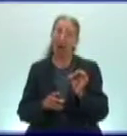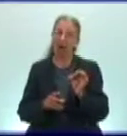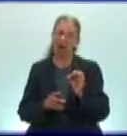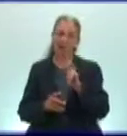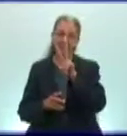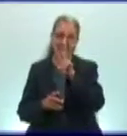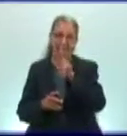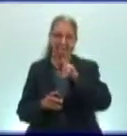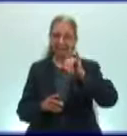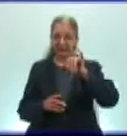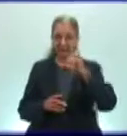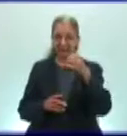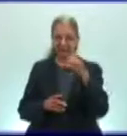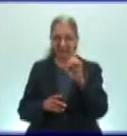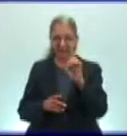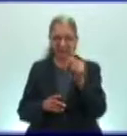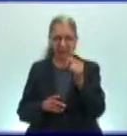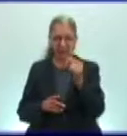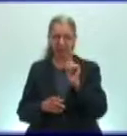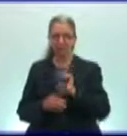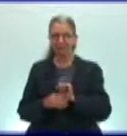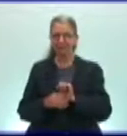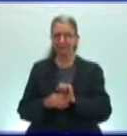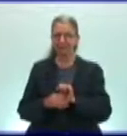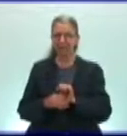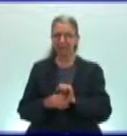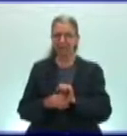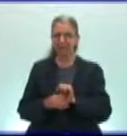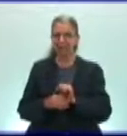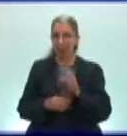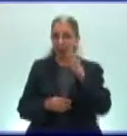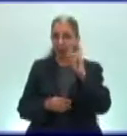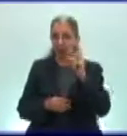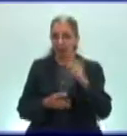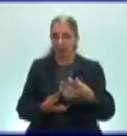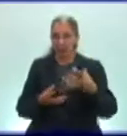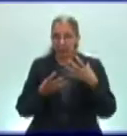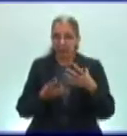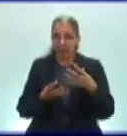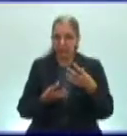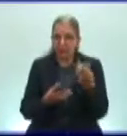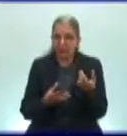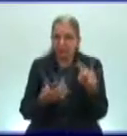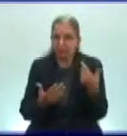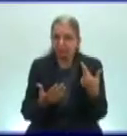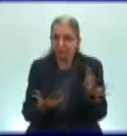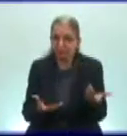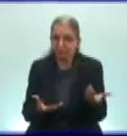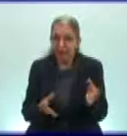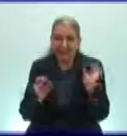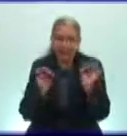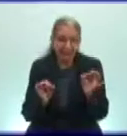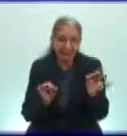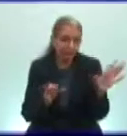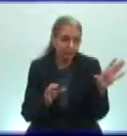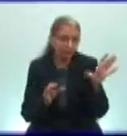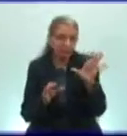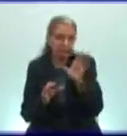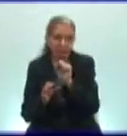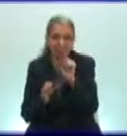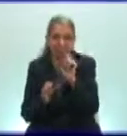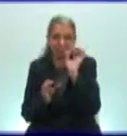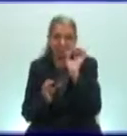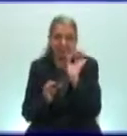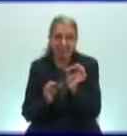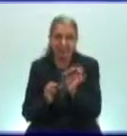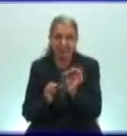neutro, tiene 26 electrones en su envoltura. Y su número atómico, como ya bien vimos en nuestra teleclase y en la